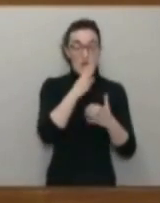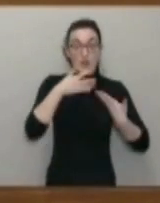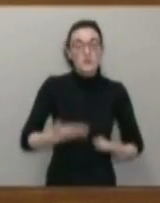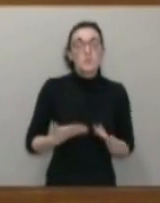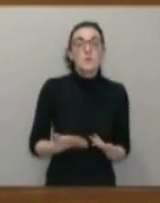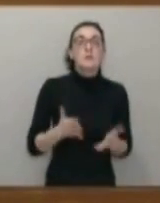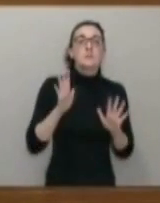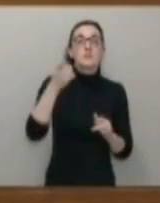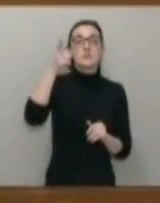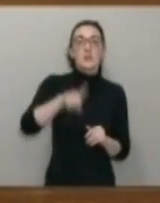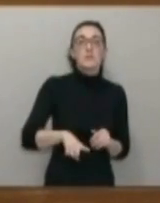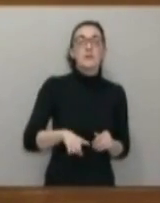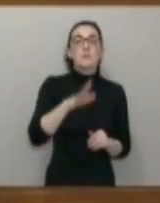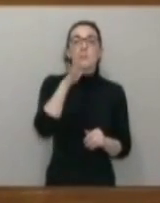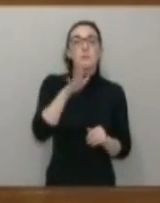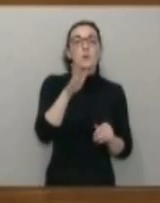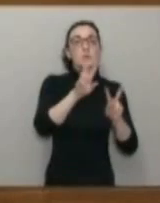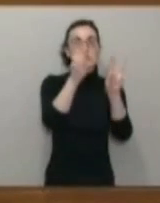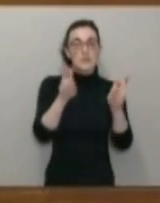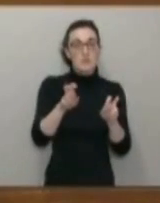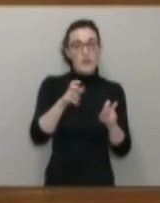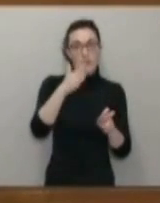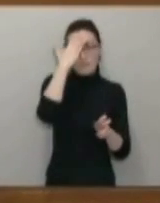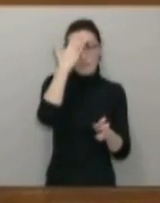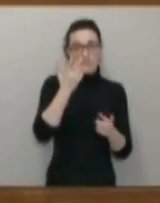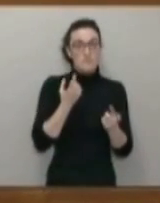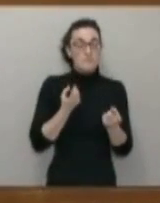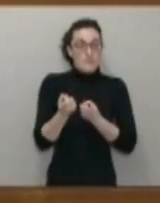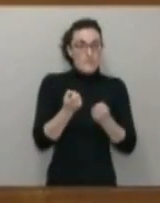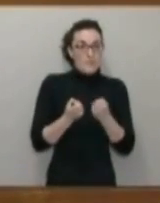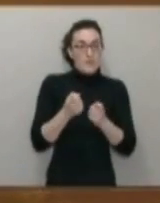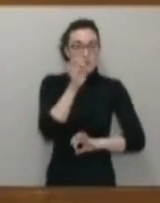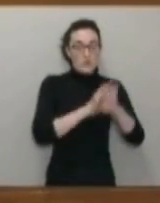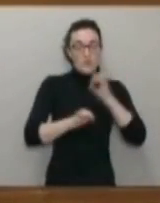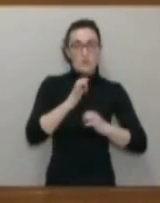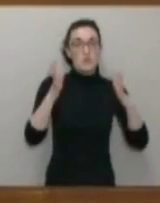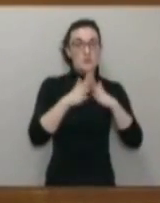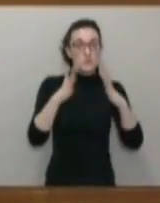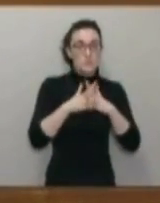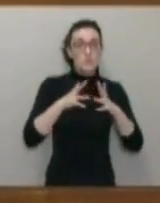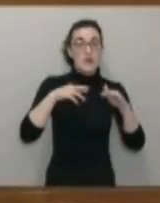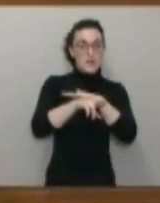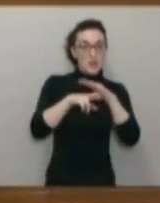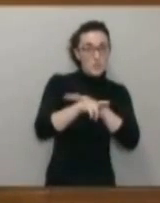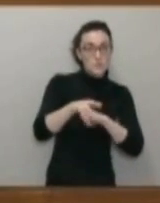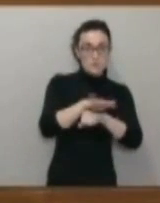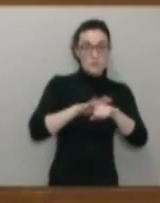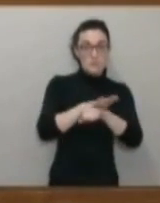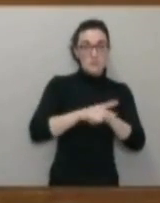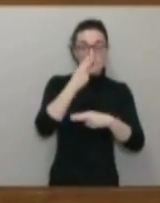pero también por una mera cuestión de racionalidad en la ordenación de la estructura y los recursos de la Administración